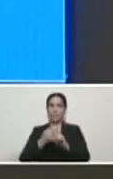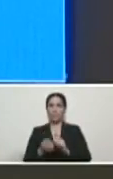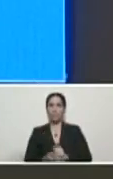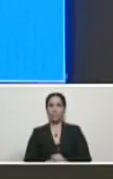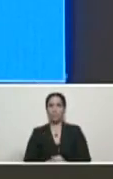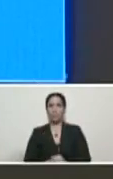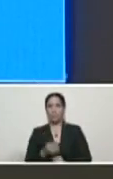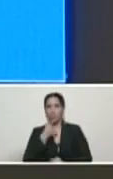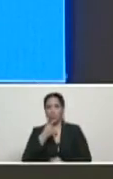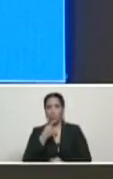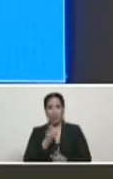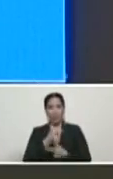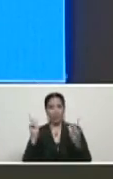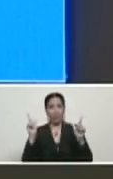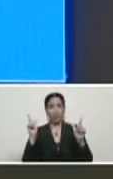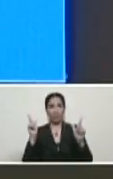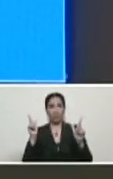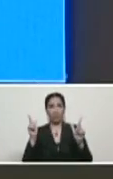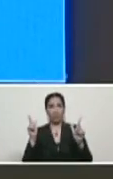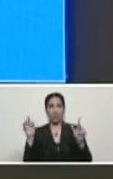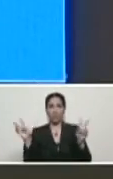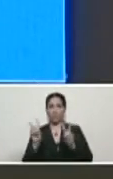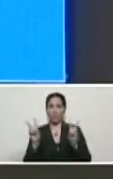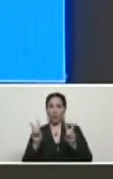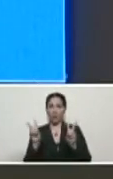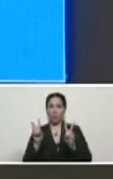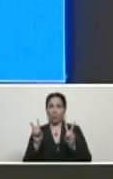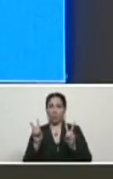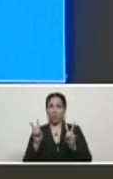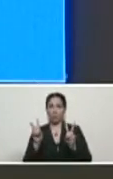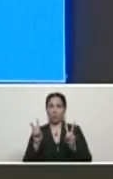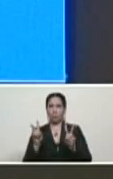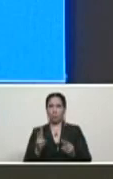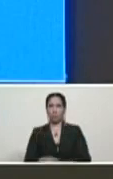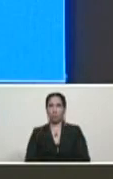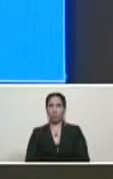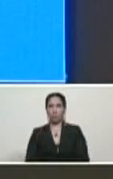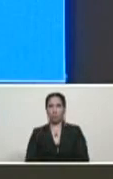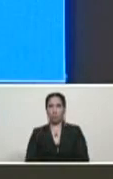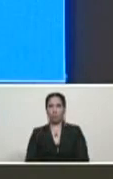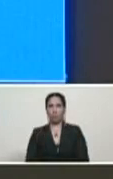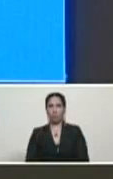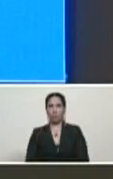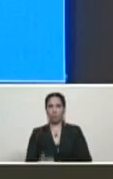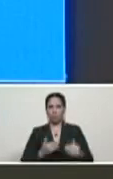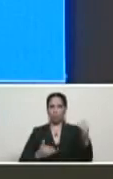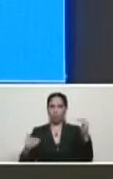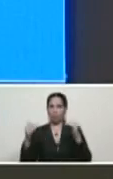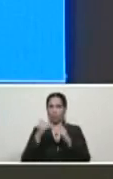Dice Bolívar, el valor y la habilidad, señor agente, suplen con ventaja el número.